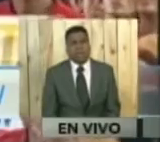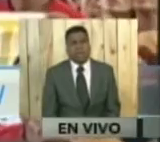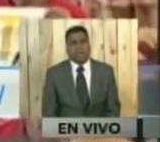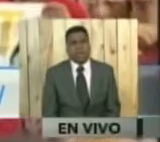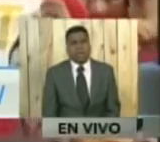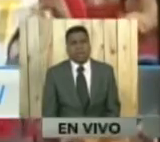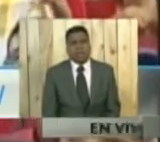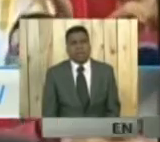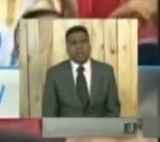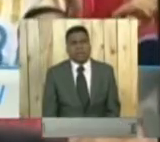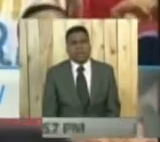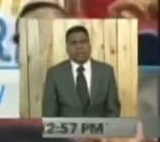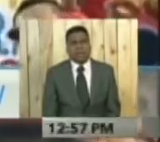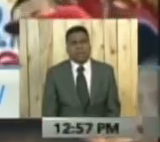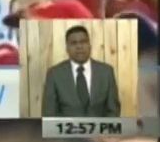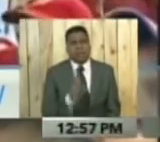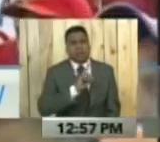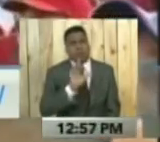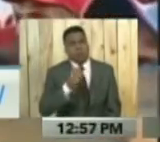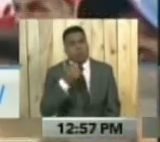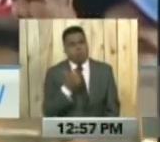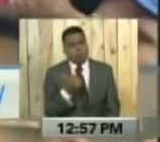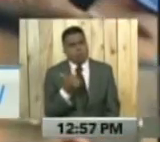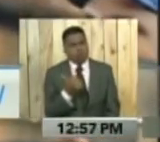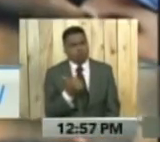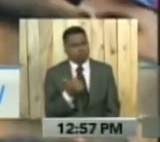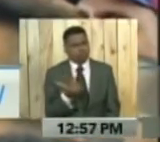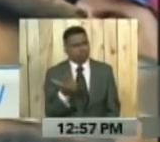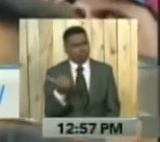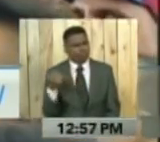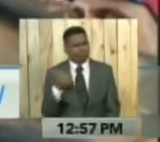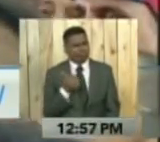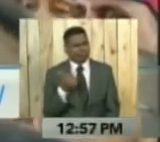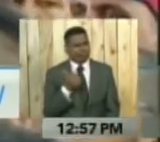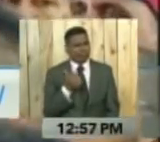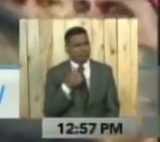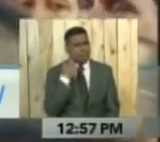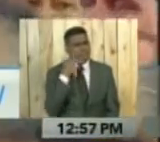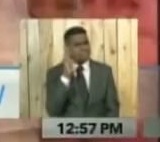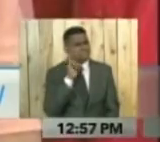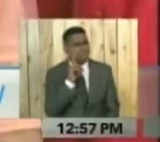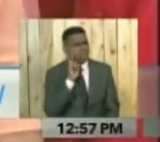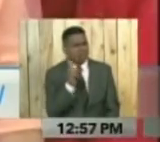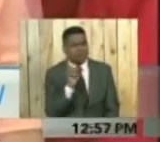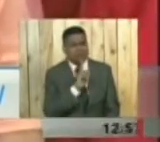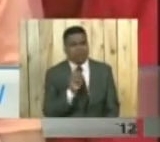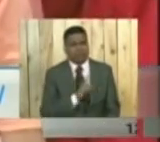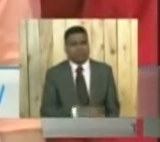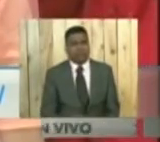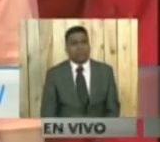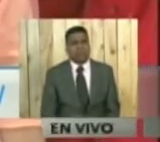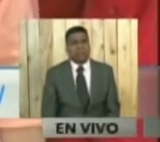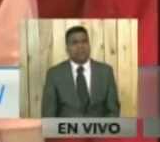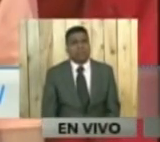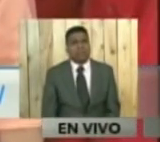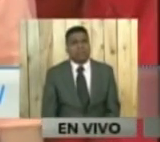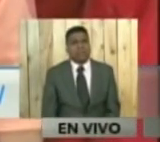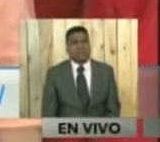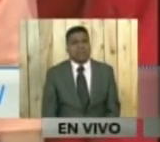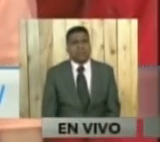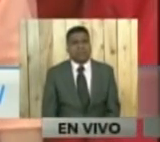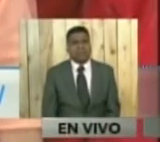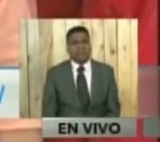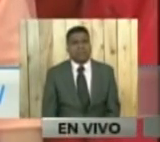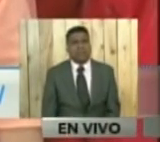otros una franquicia. Este partido, el Partido Socialista Unido de Venezuela y los partidos